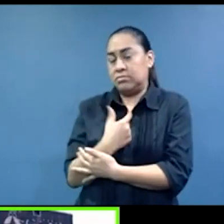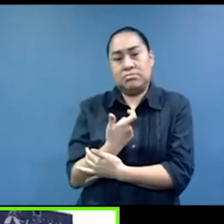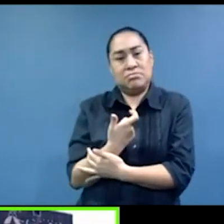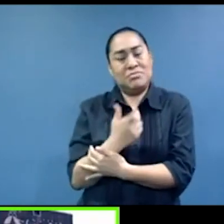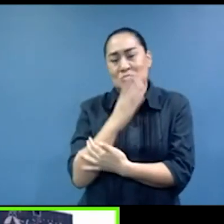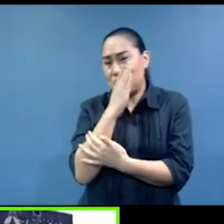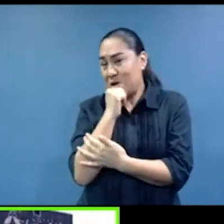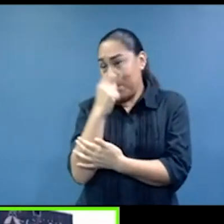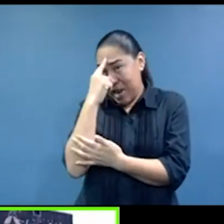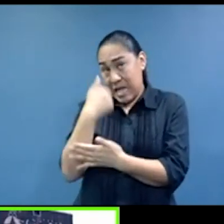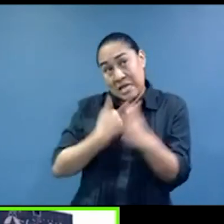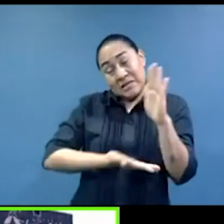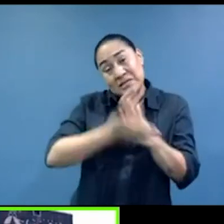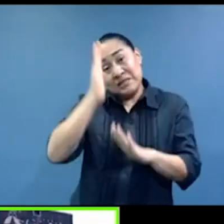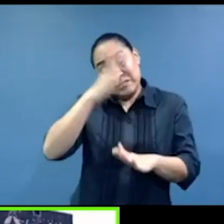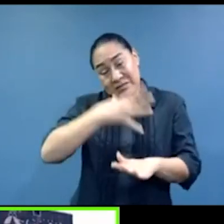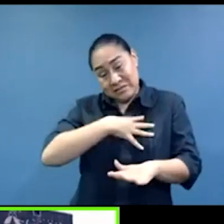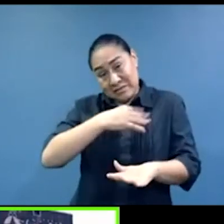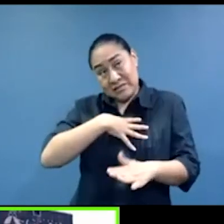tener. Entonces,